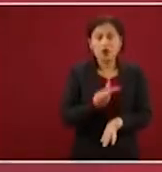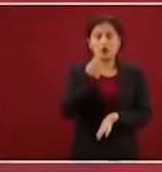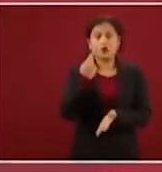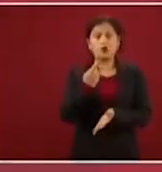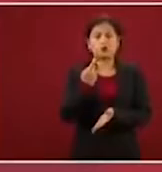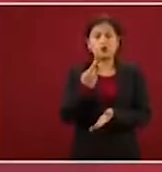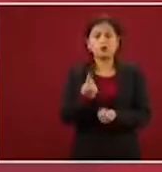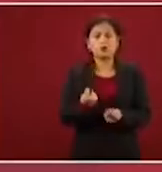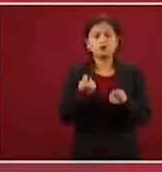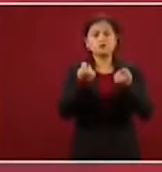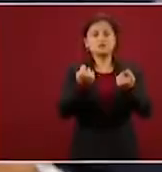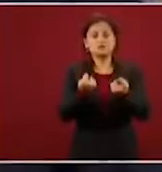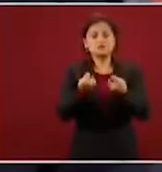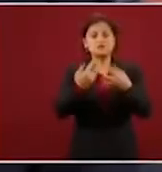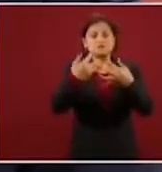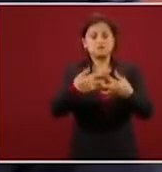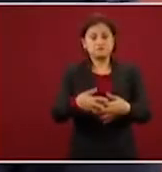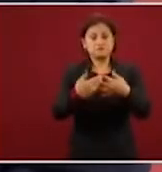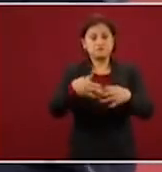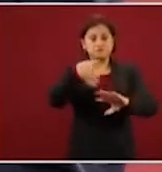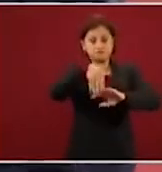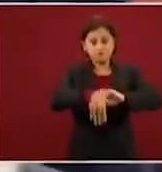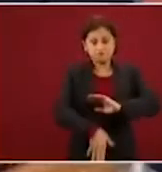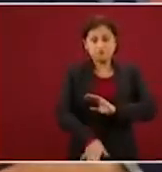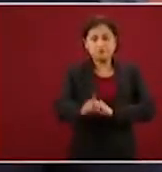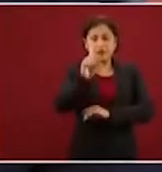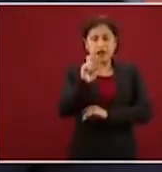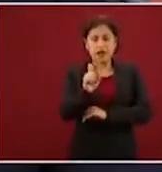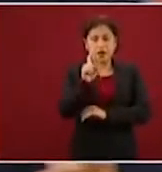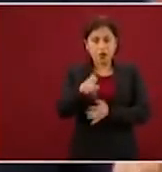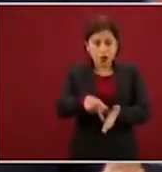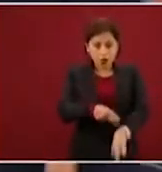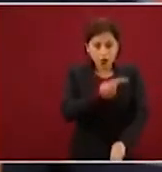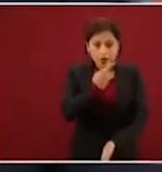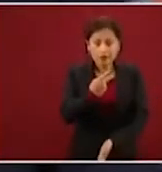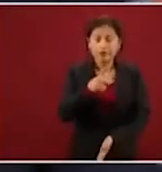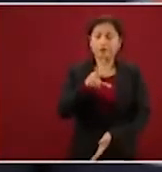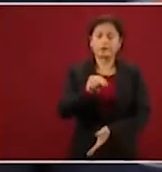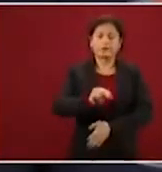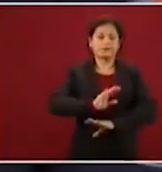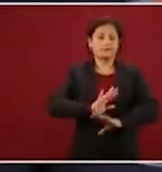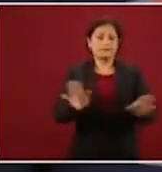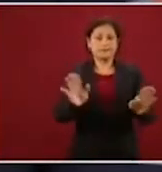esa presa. Como no vamos a construir